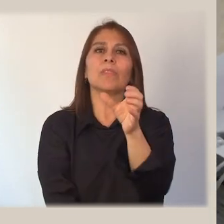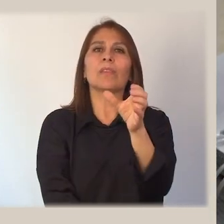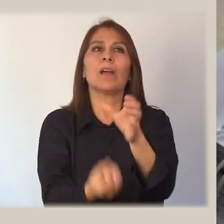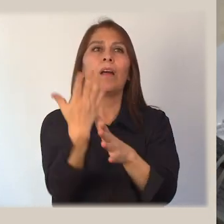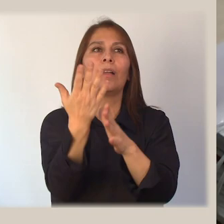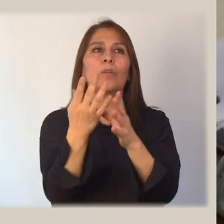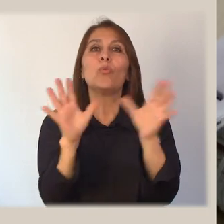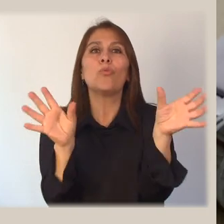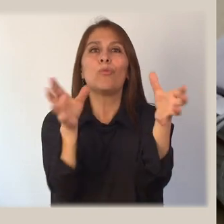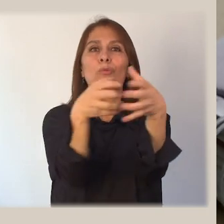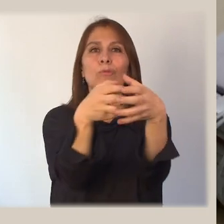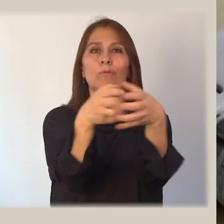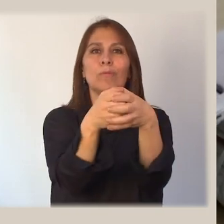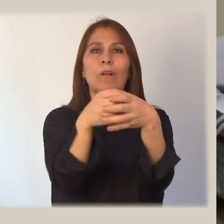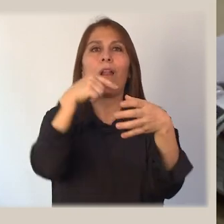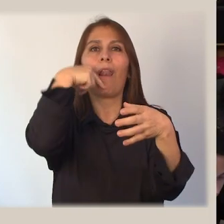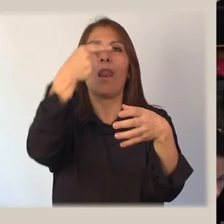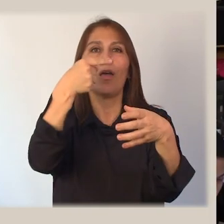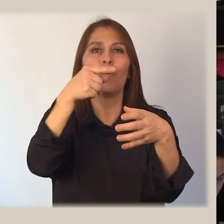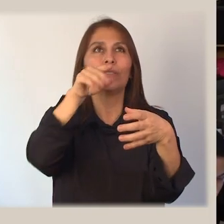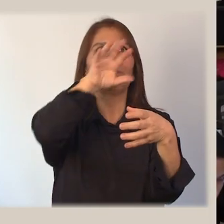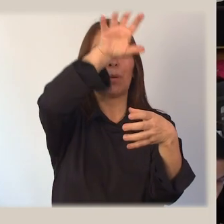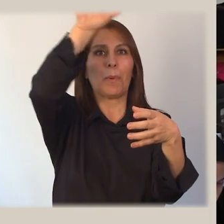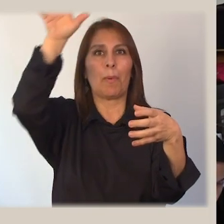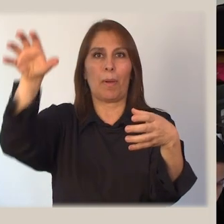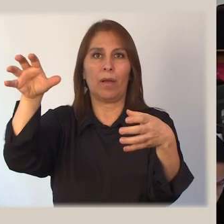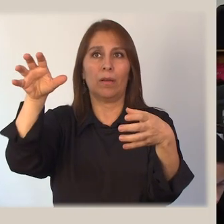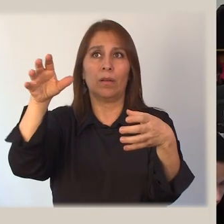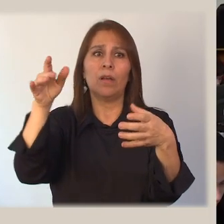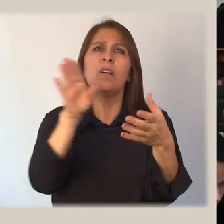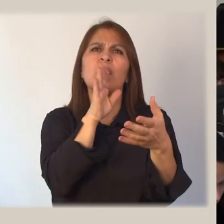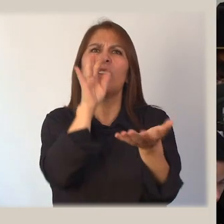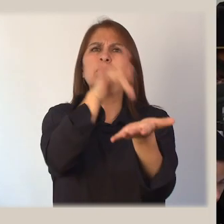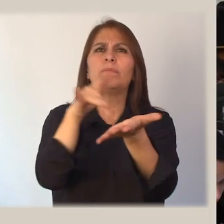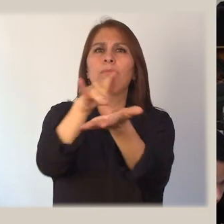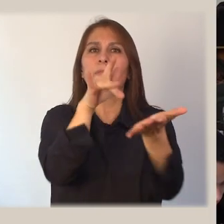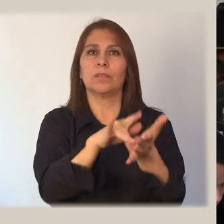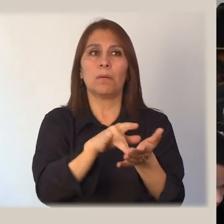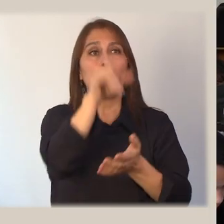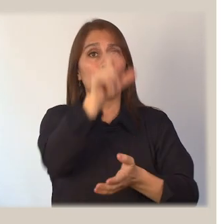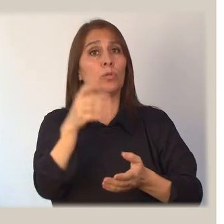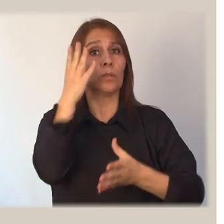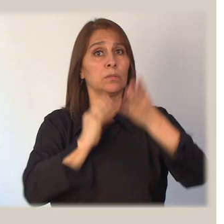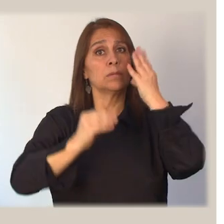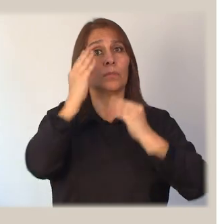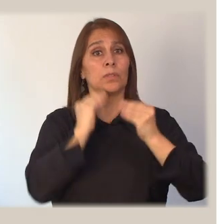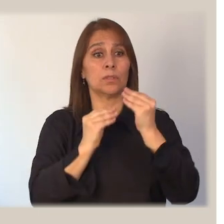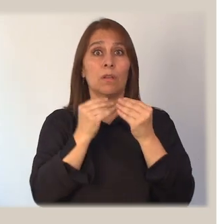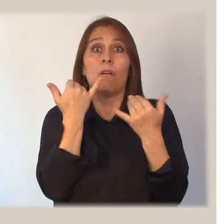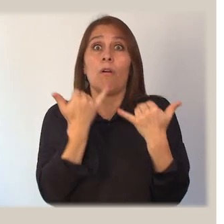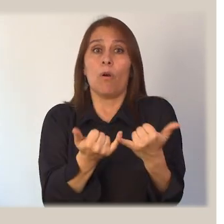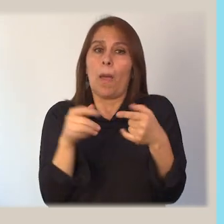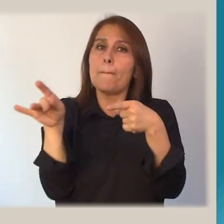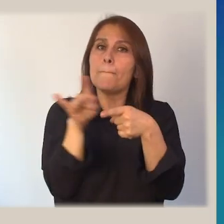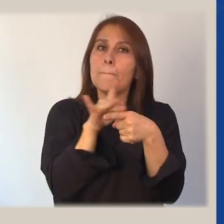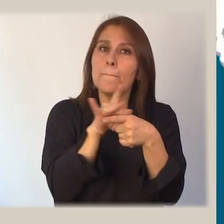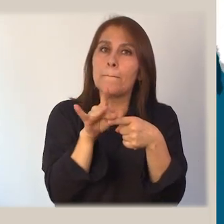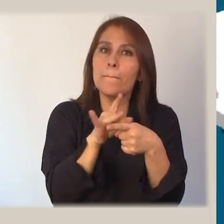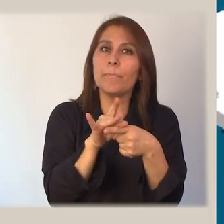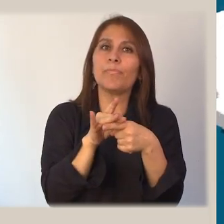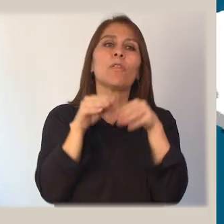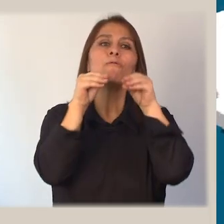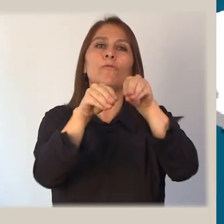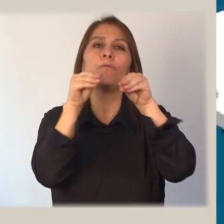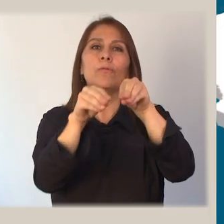creación del Comité de Formación en Lenguas Extranjeras, integrado por especialistas en el tema y quienes orientan actualmente la implementación